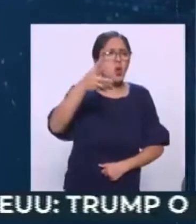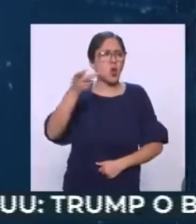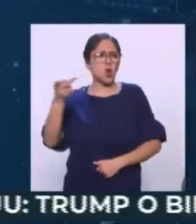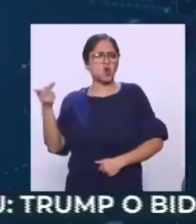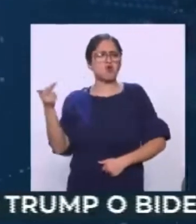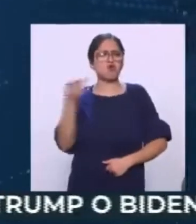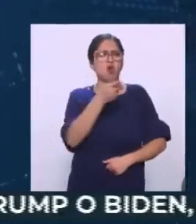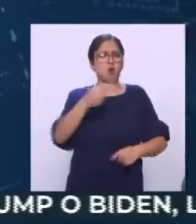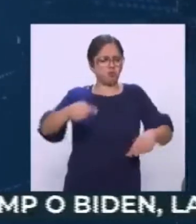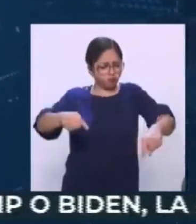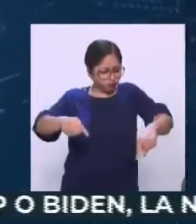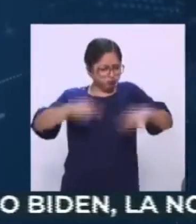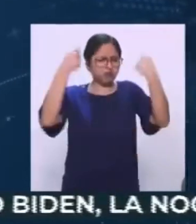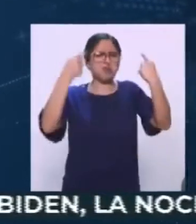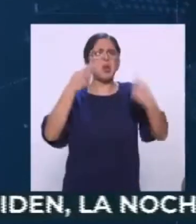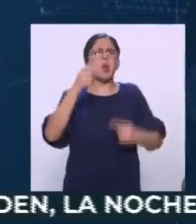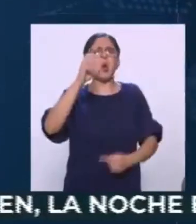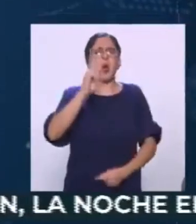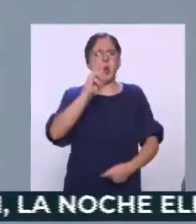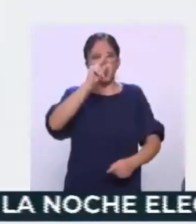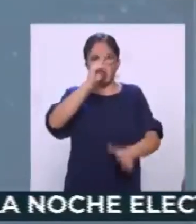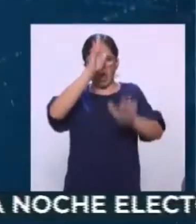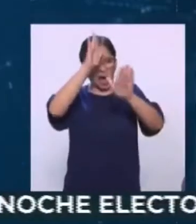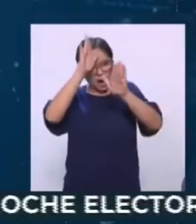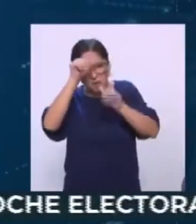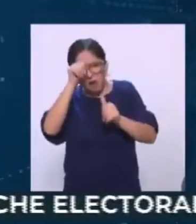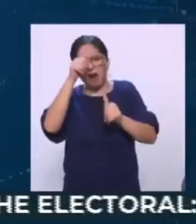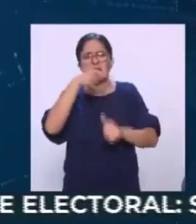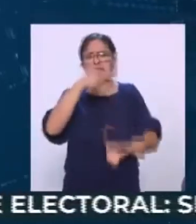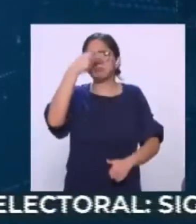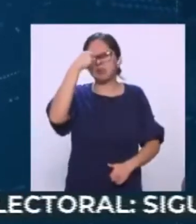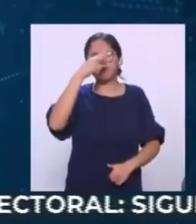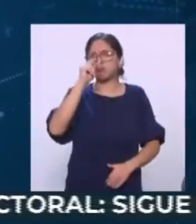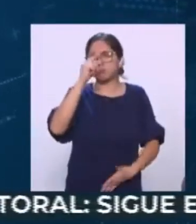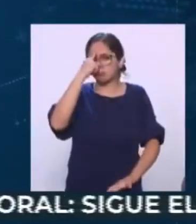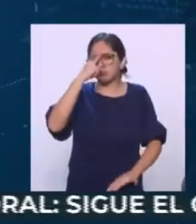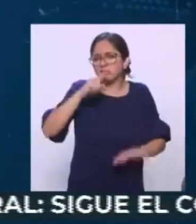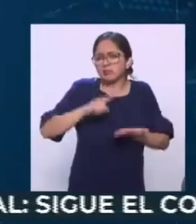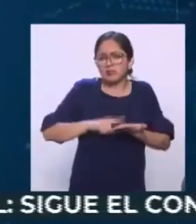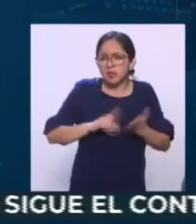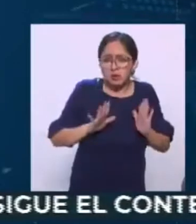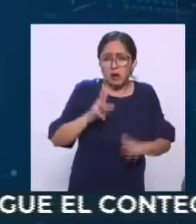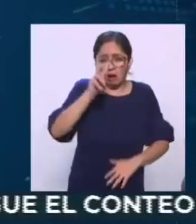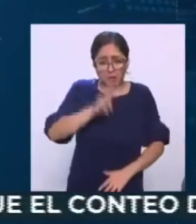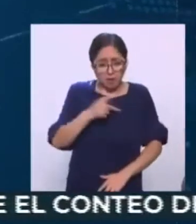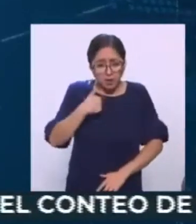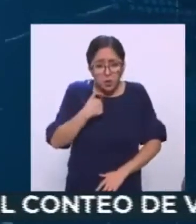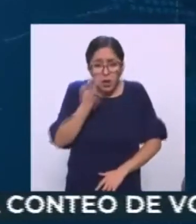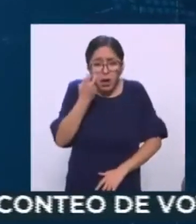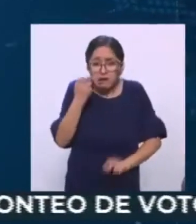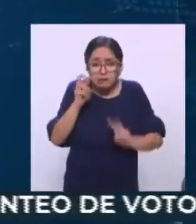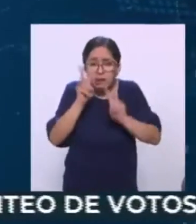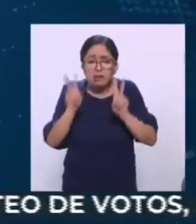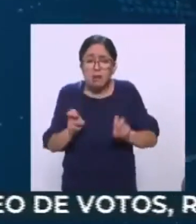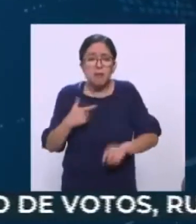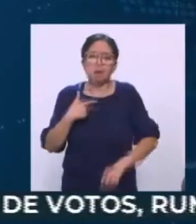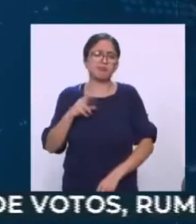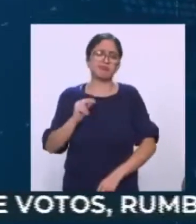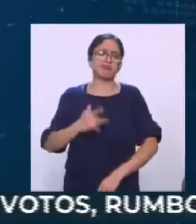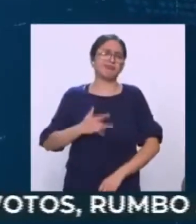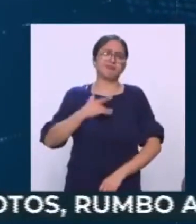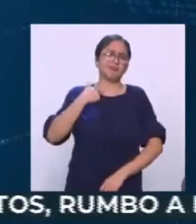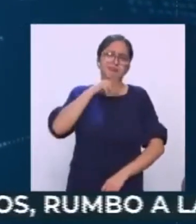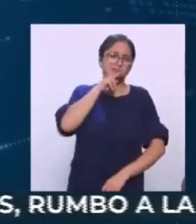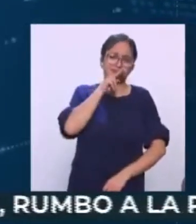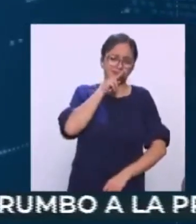o de desacuerdos obvios con México. De manera que por ese lado no estoy tan preocupado. Héctor, y en